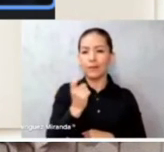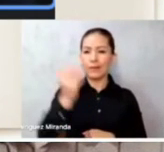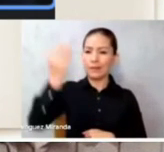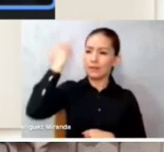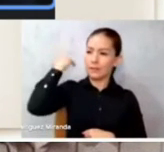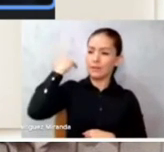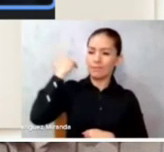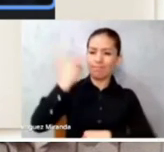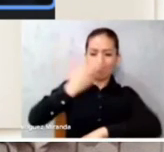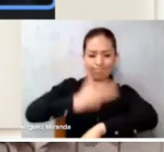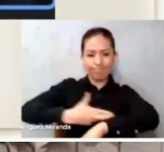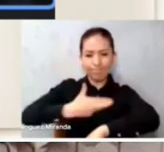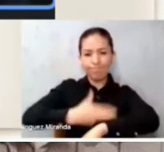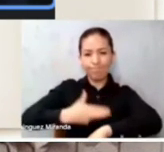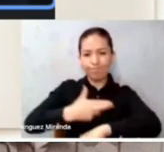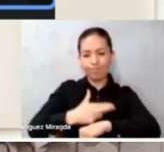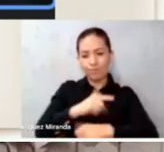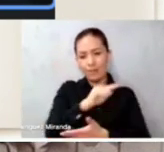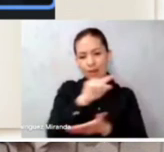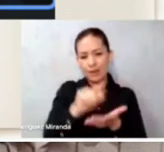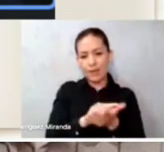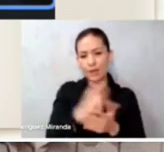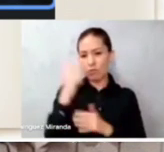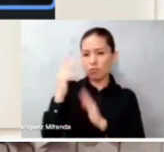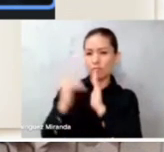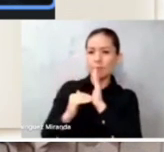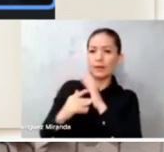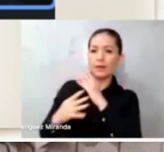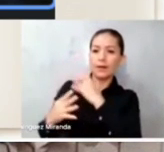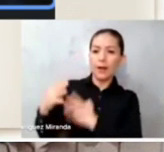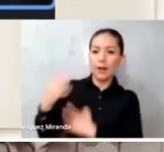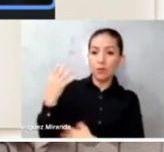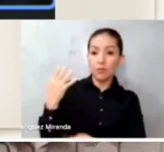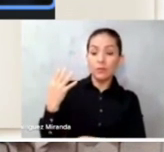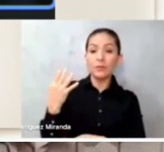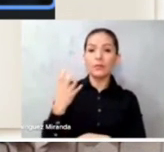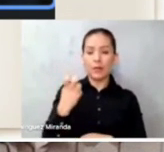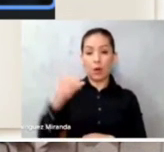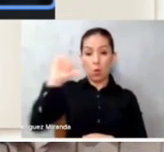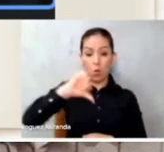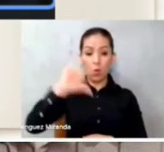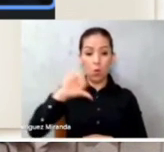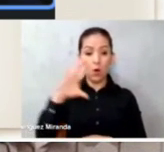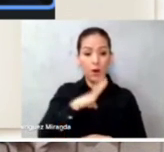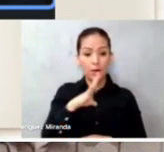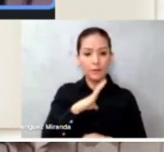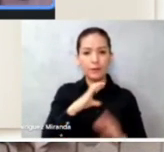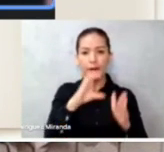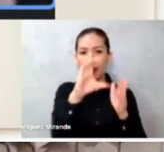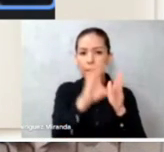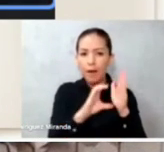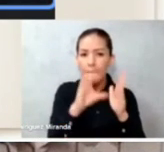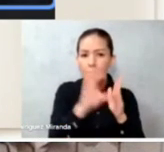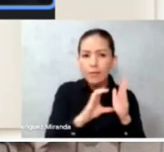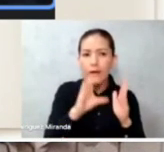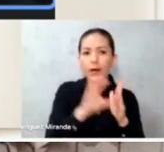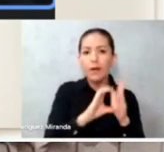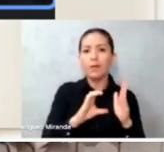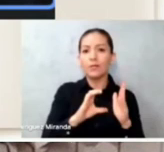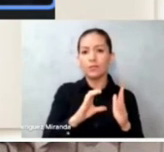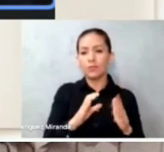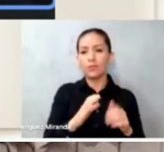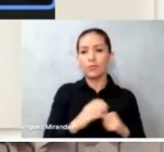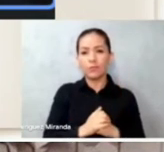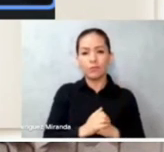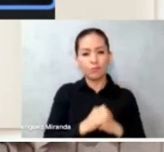2014, hoy, precisamente, con calendarios equiparados en cada una de las